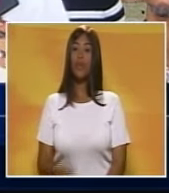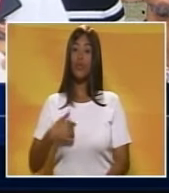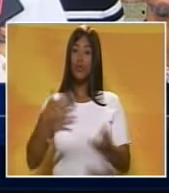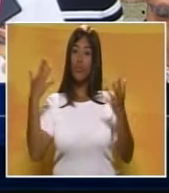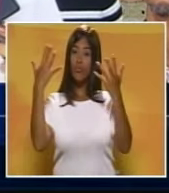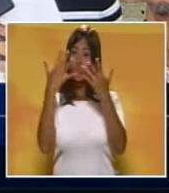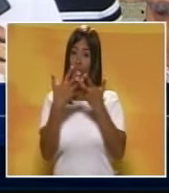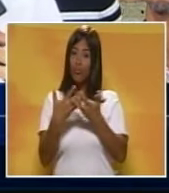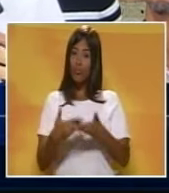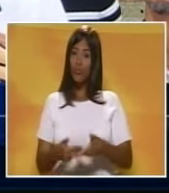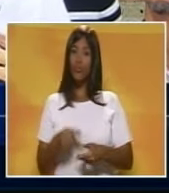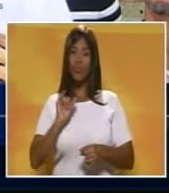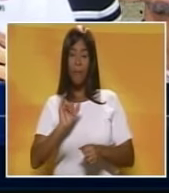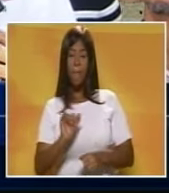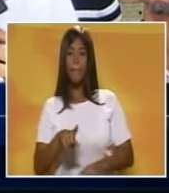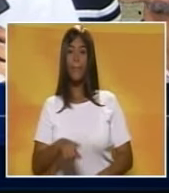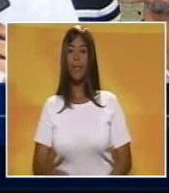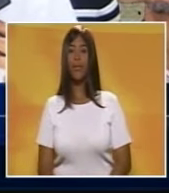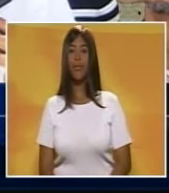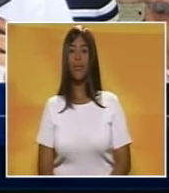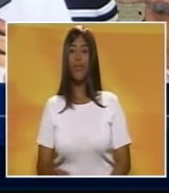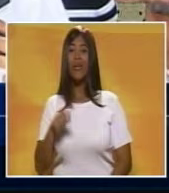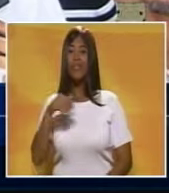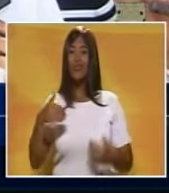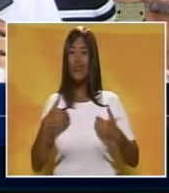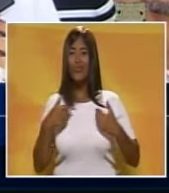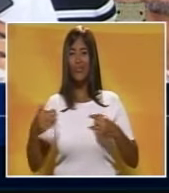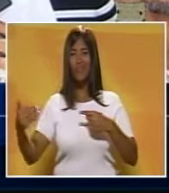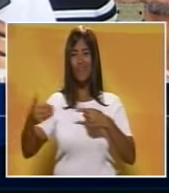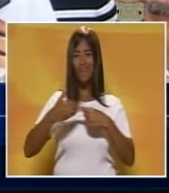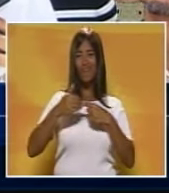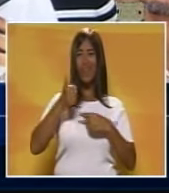cuantificado que esto afectó la construcción de